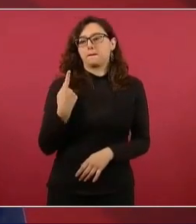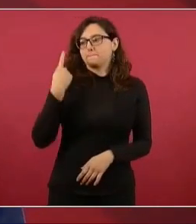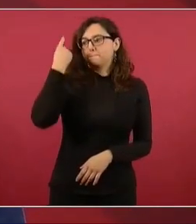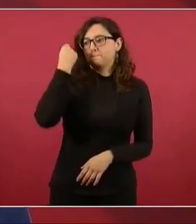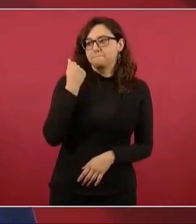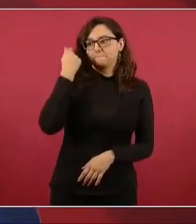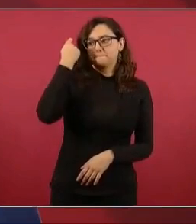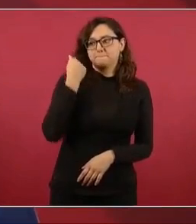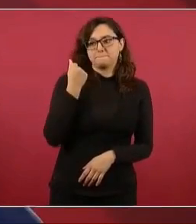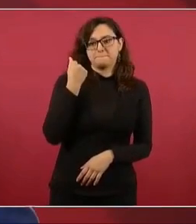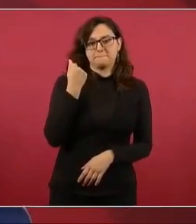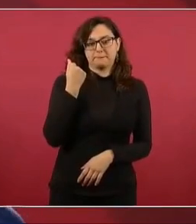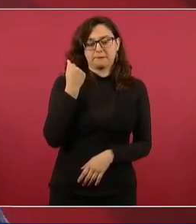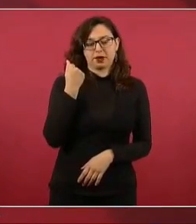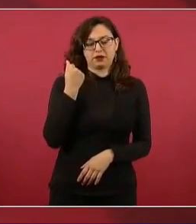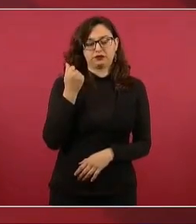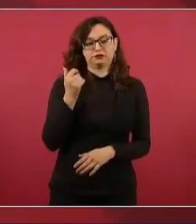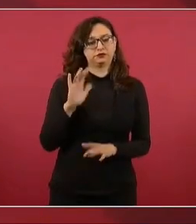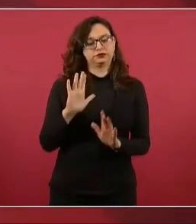y no vuelvo